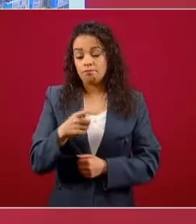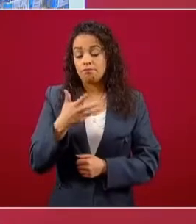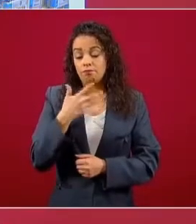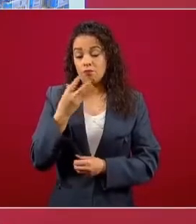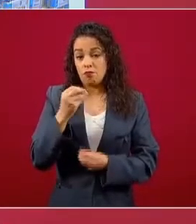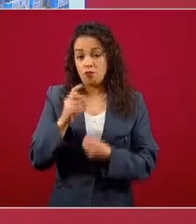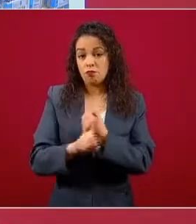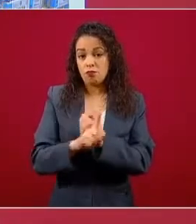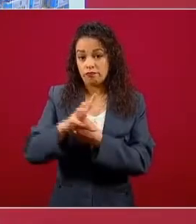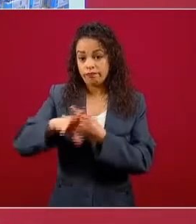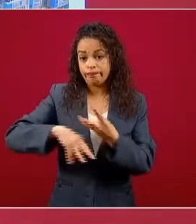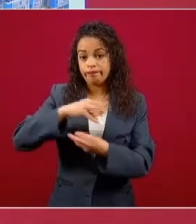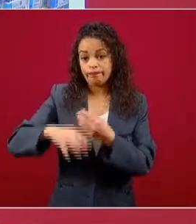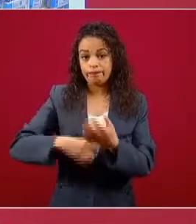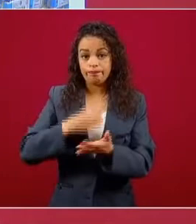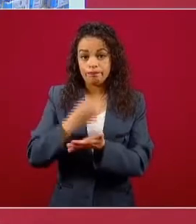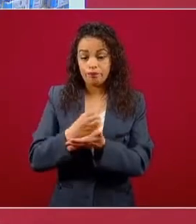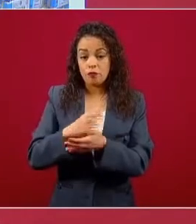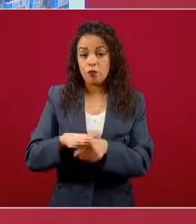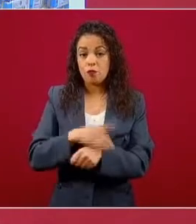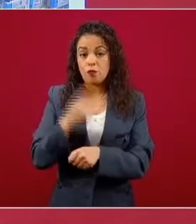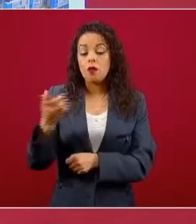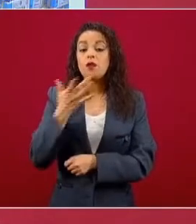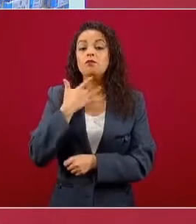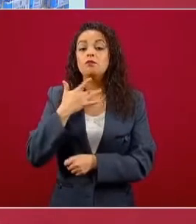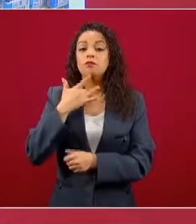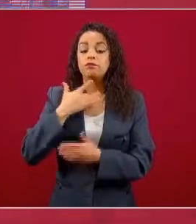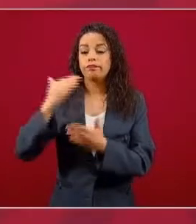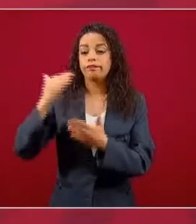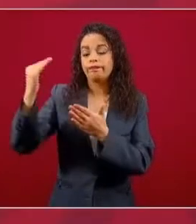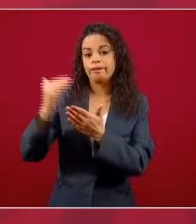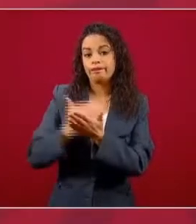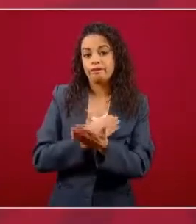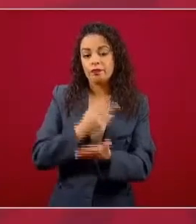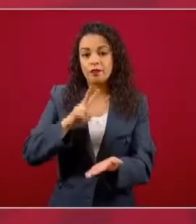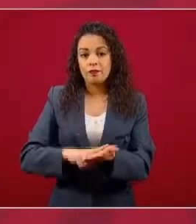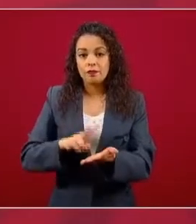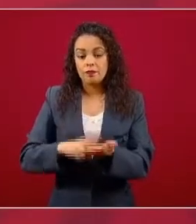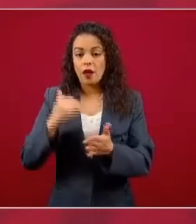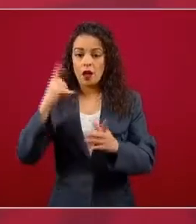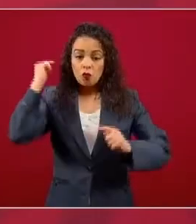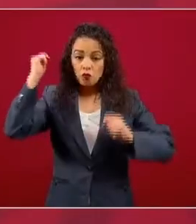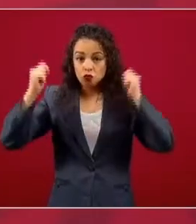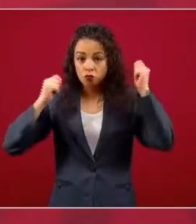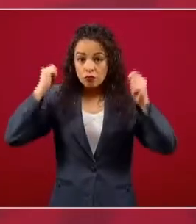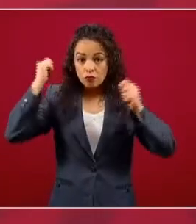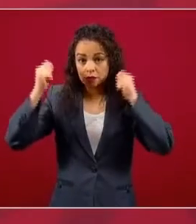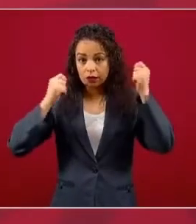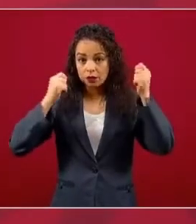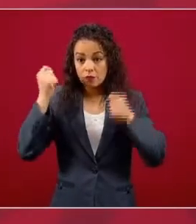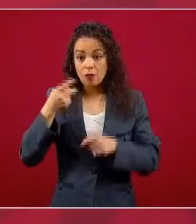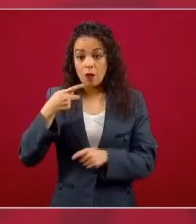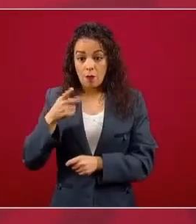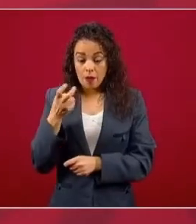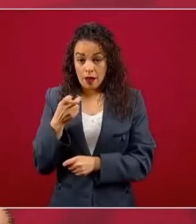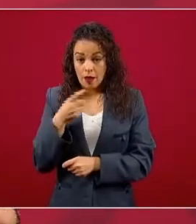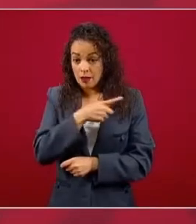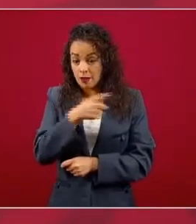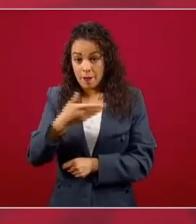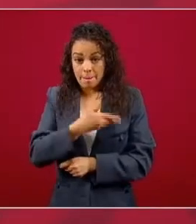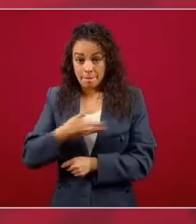derivados de la caída de los precios del petróleo del turismo ha estado al pendiente de garantizar el salario